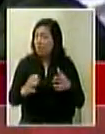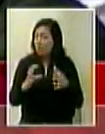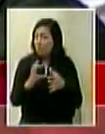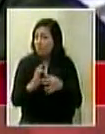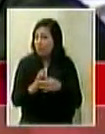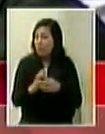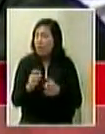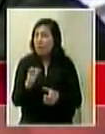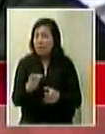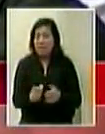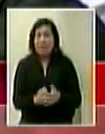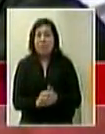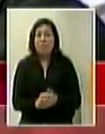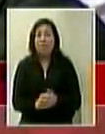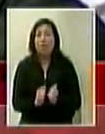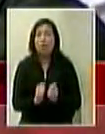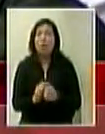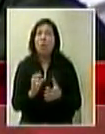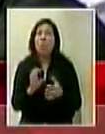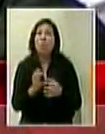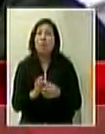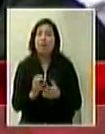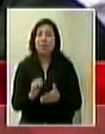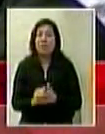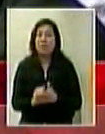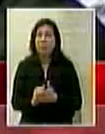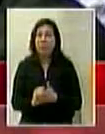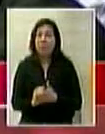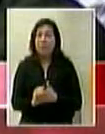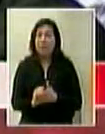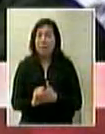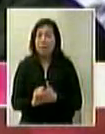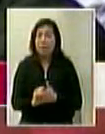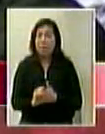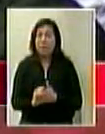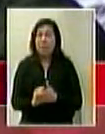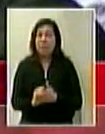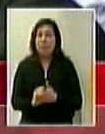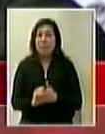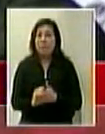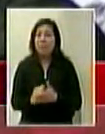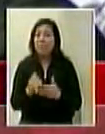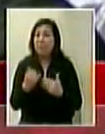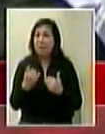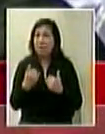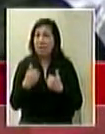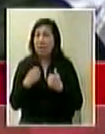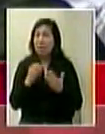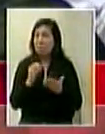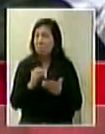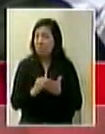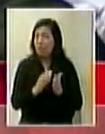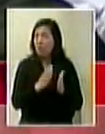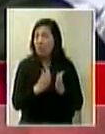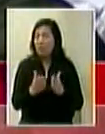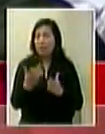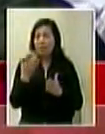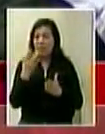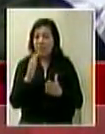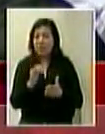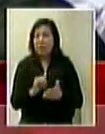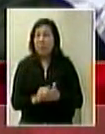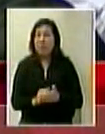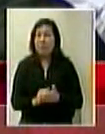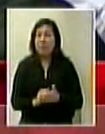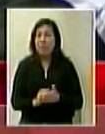seguridad ciudadana con la seguridad de los establecimientos carcelarios. Tiene que haber una coordinación de